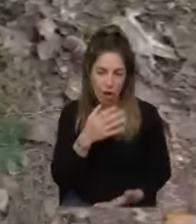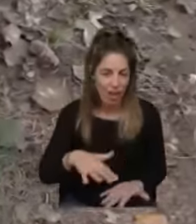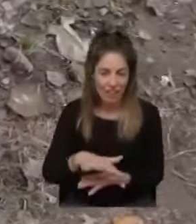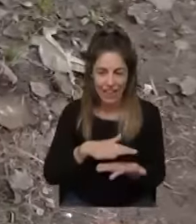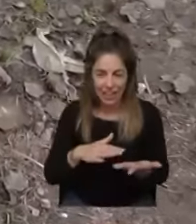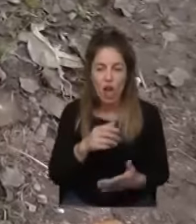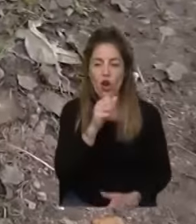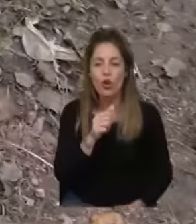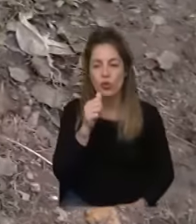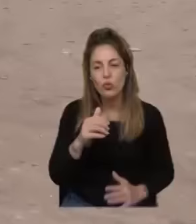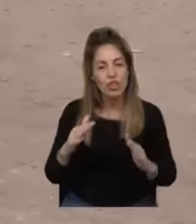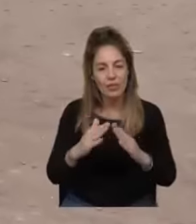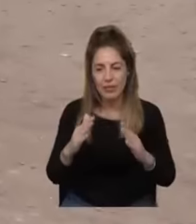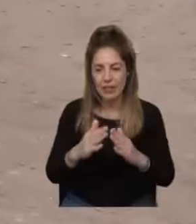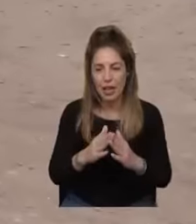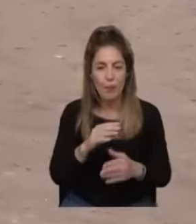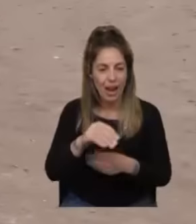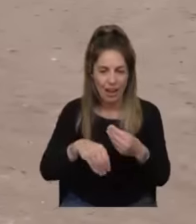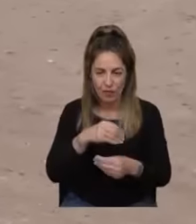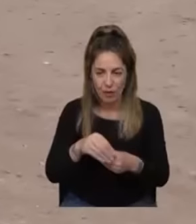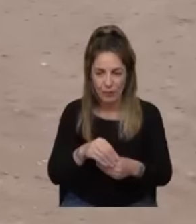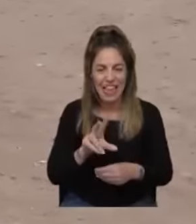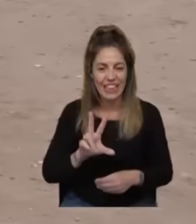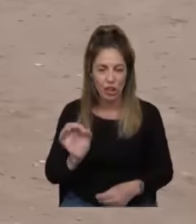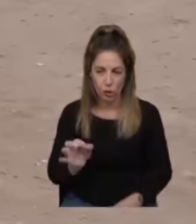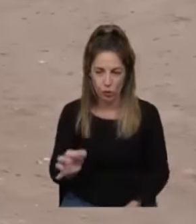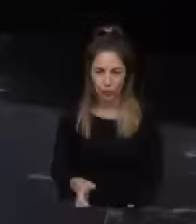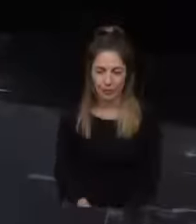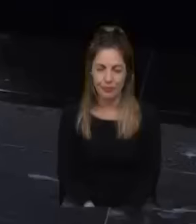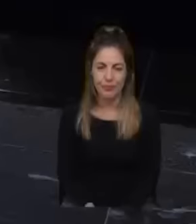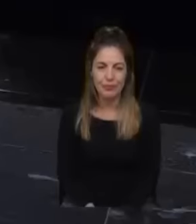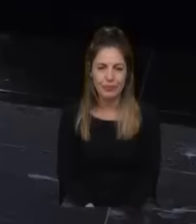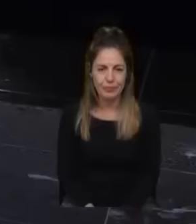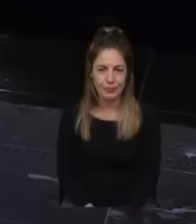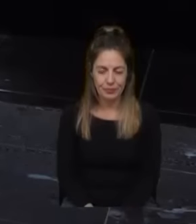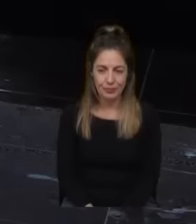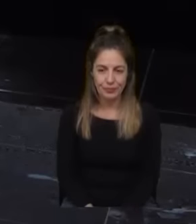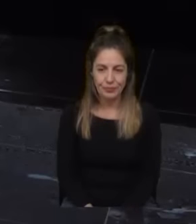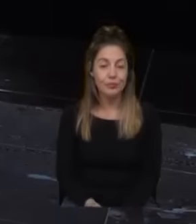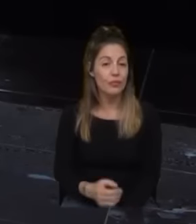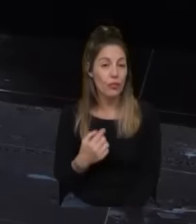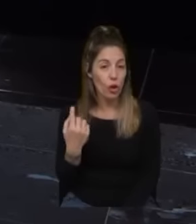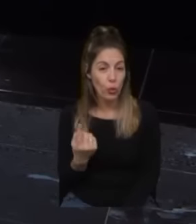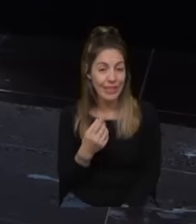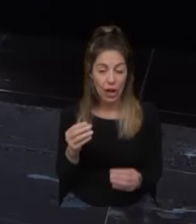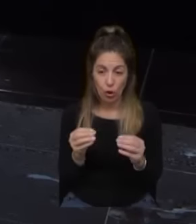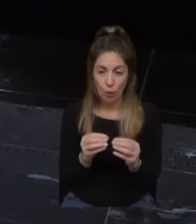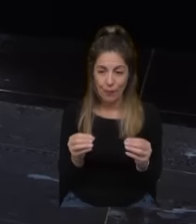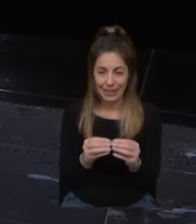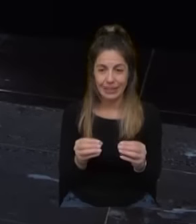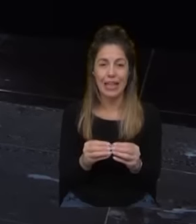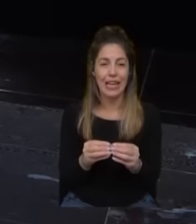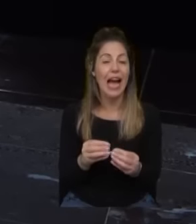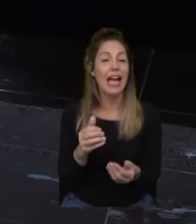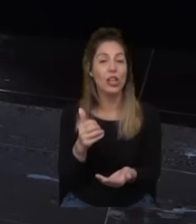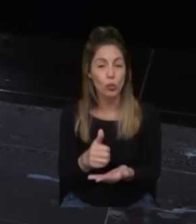con soluciones habitacionales para las familias de 3 de octubre. Bueno, y nuestra compañera Abril Mederos